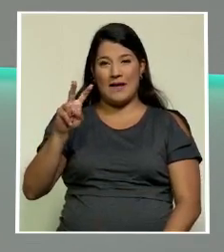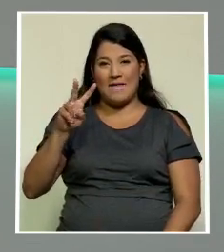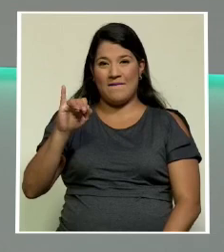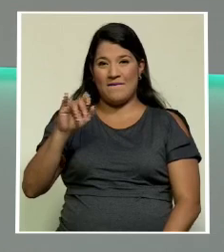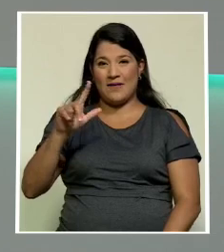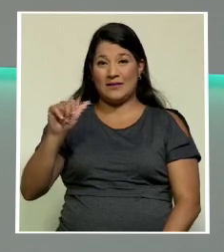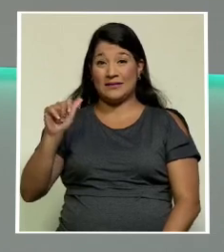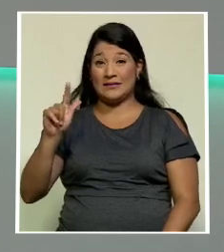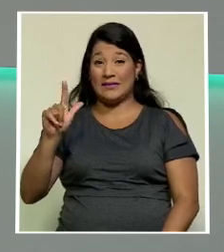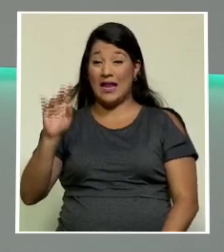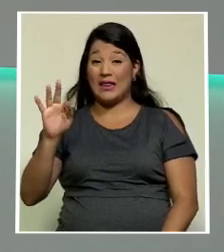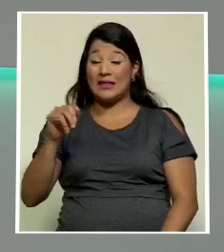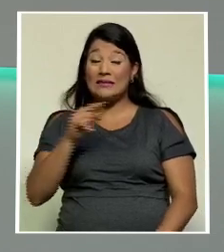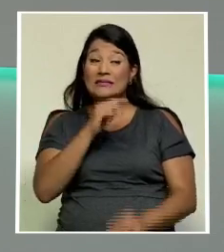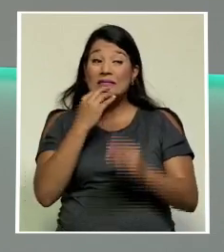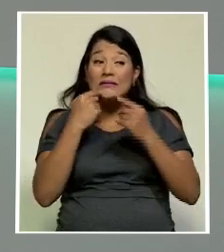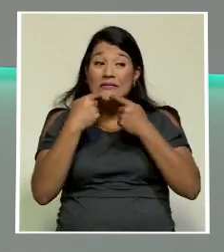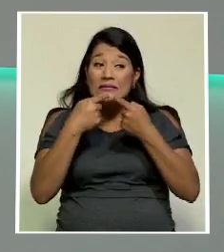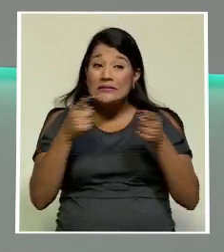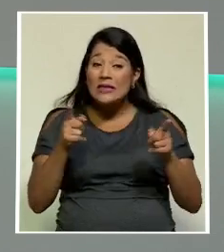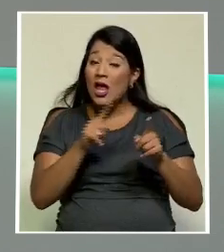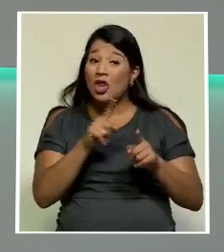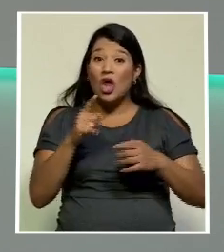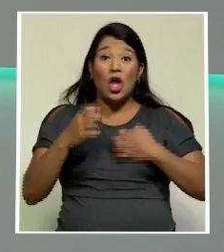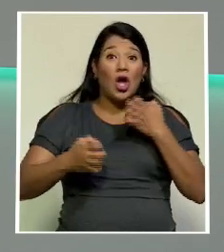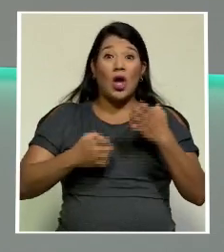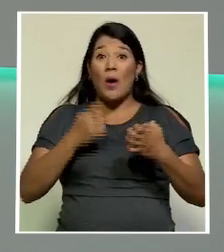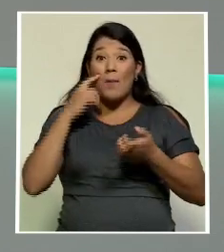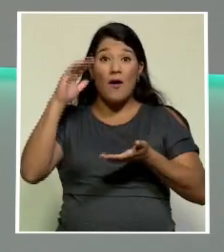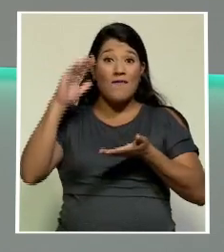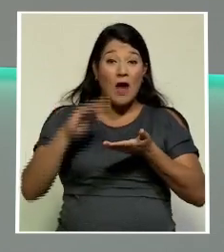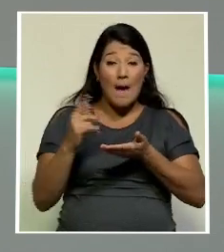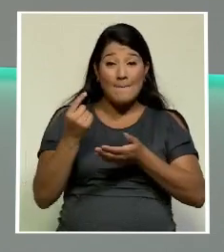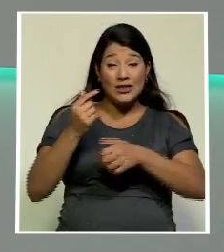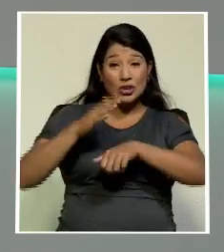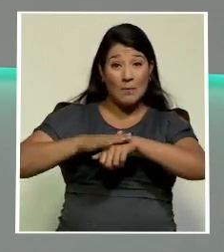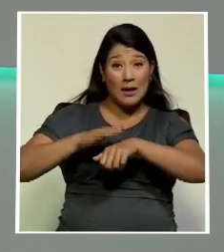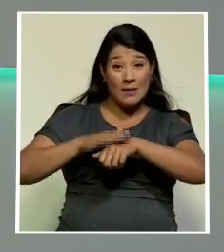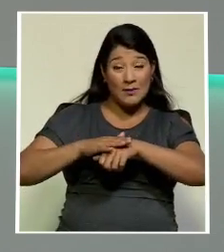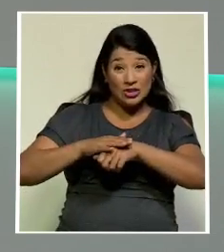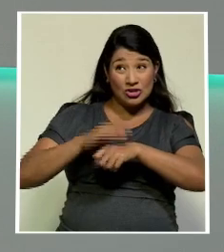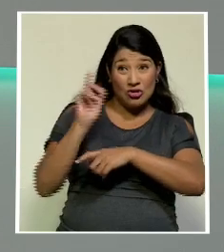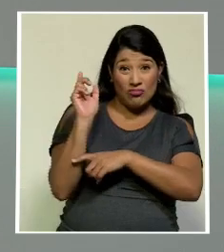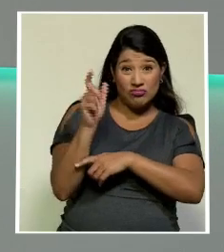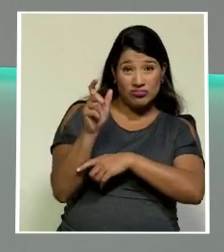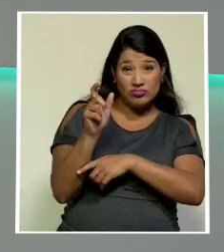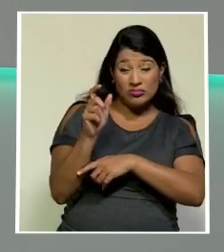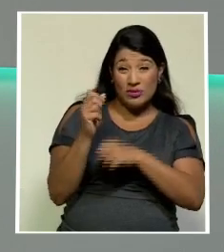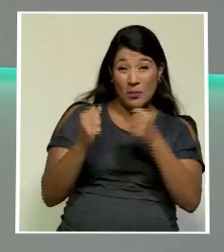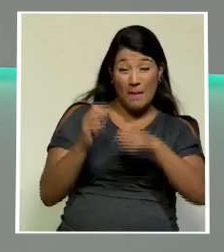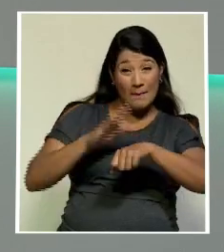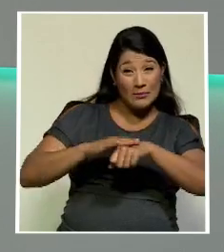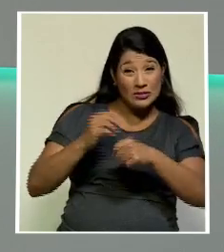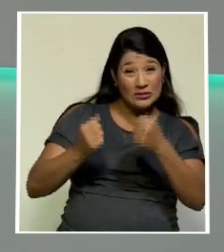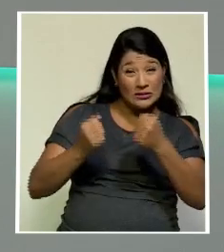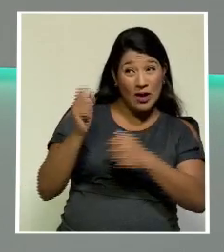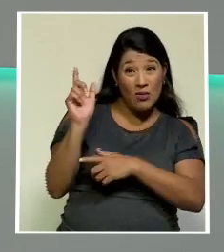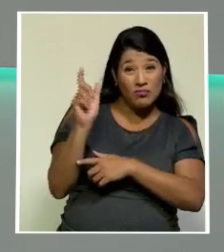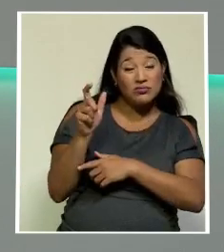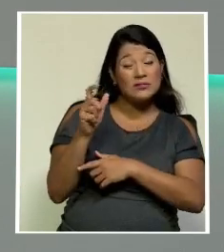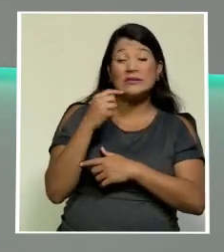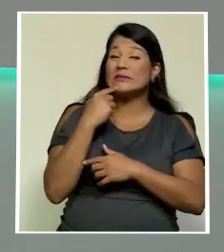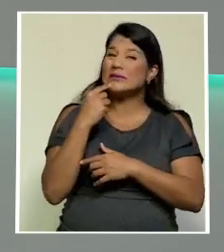firma del presidente de la República, Carlos Alvarado, y la negatividad que ha tenido el gobierno con este tema dejan en un abismo esta